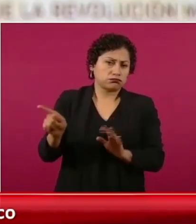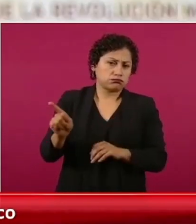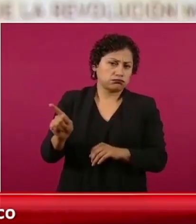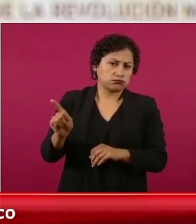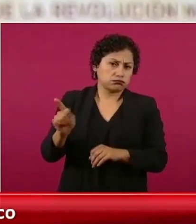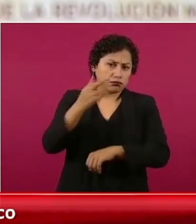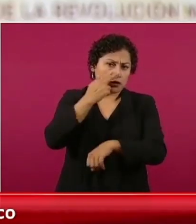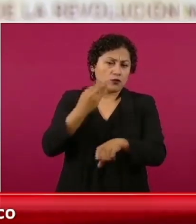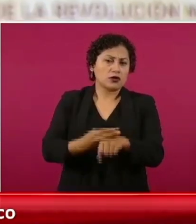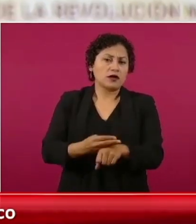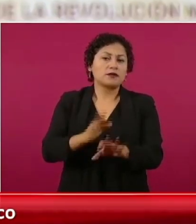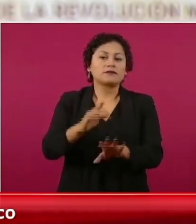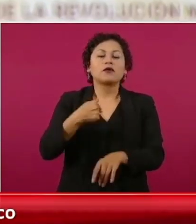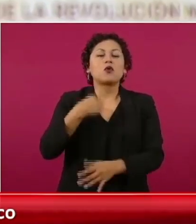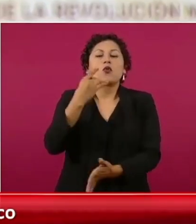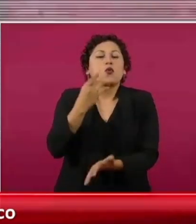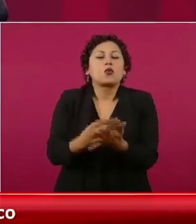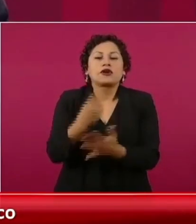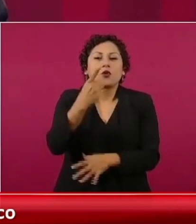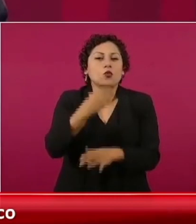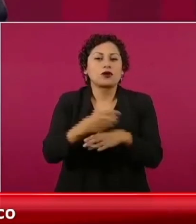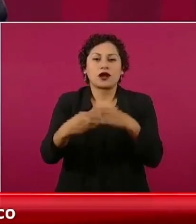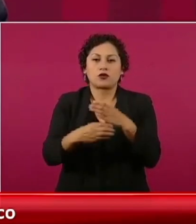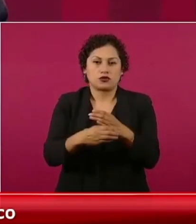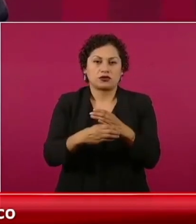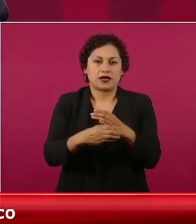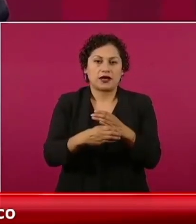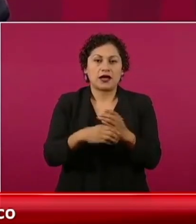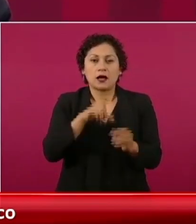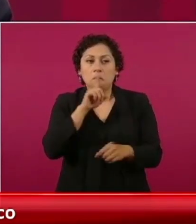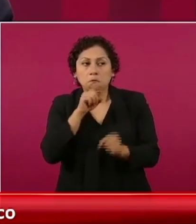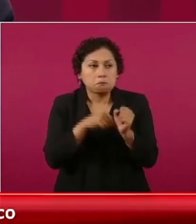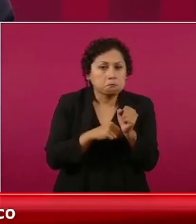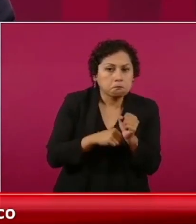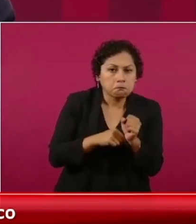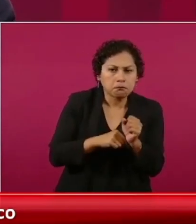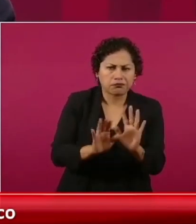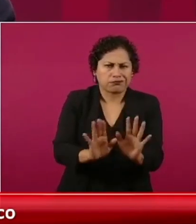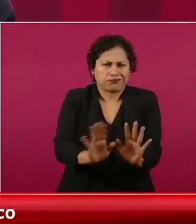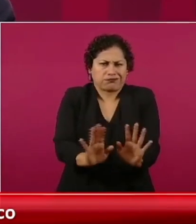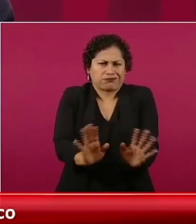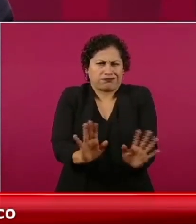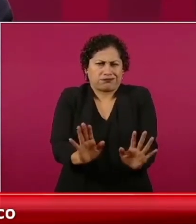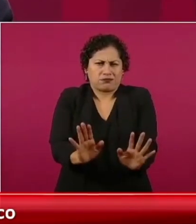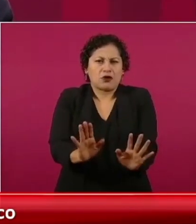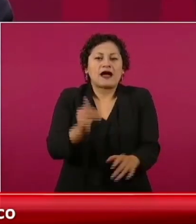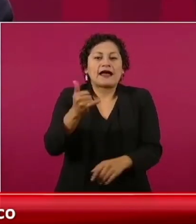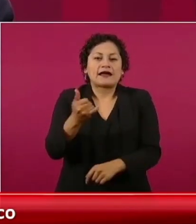y no debe de haber dedazo y que debe ser el pueblo el que elija.